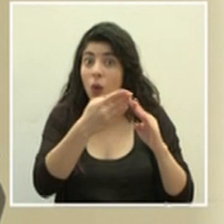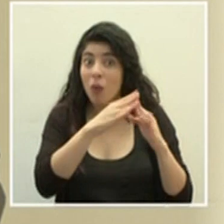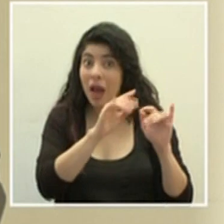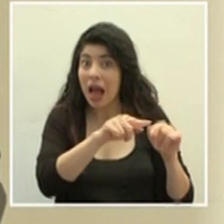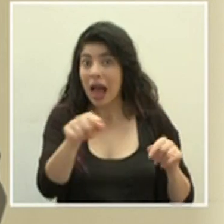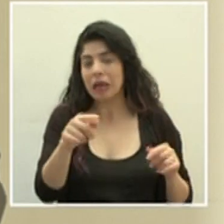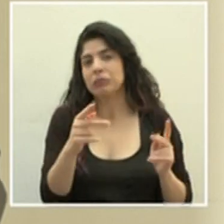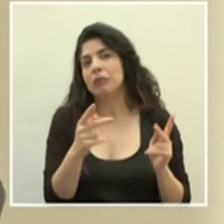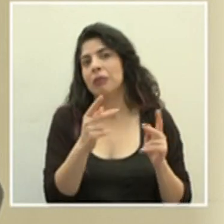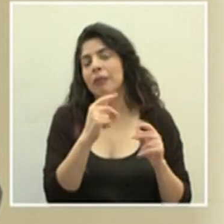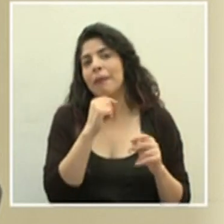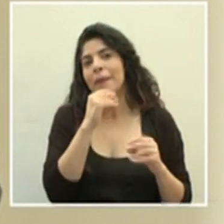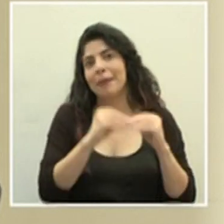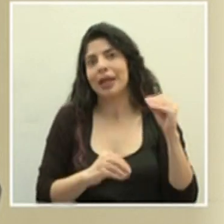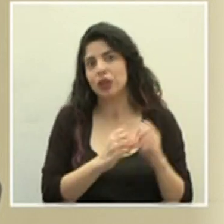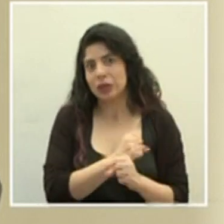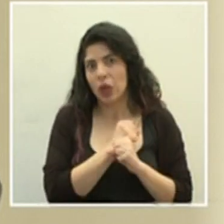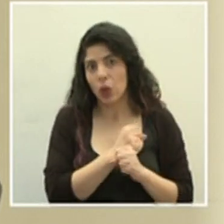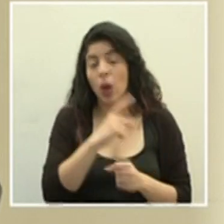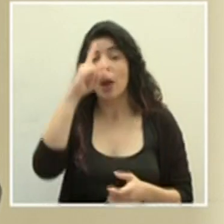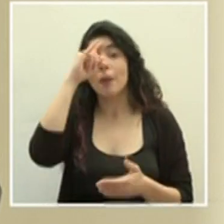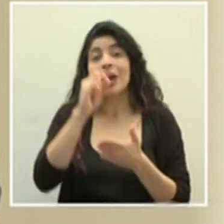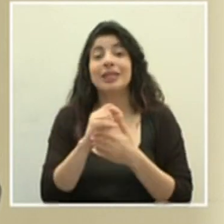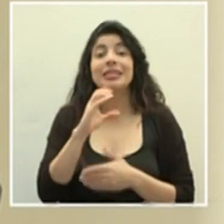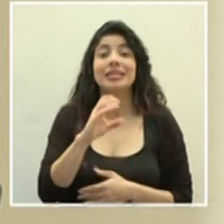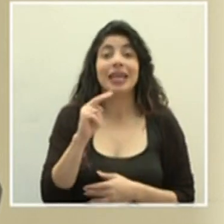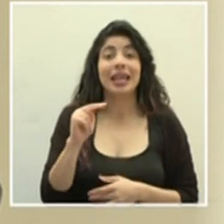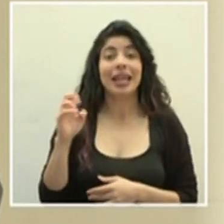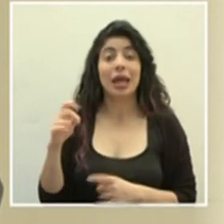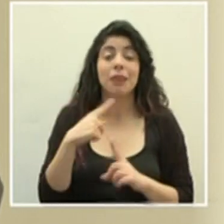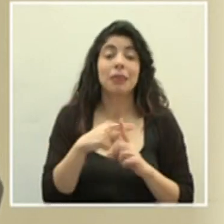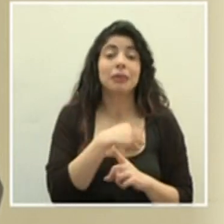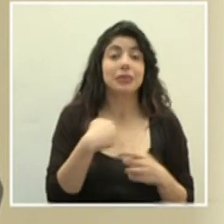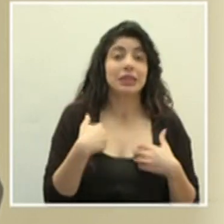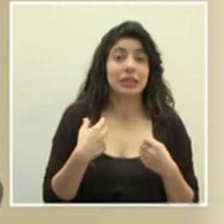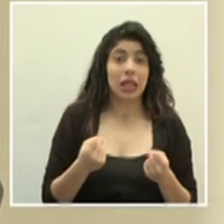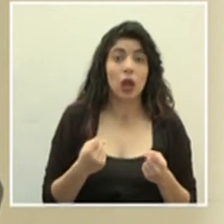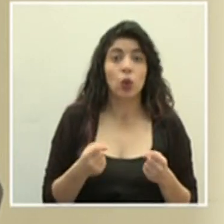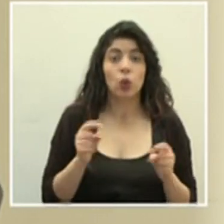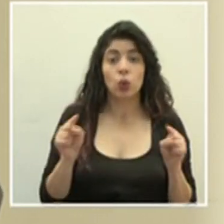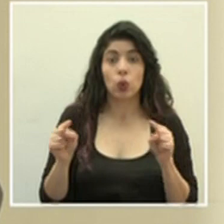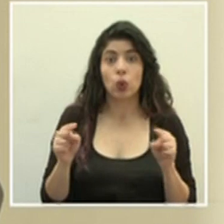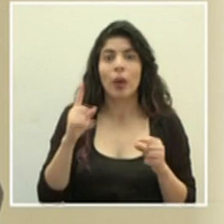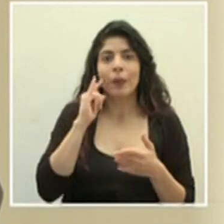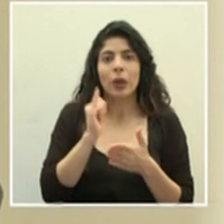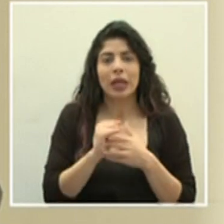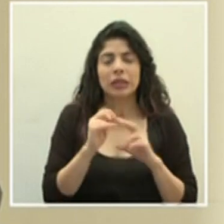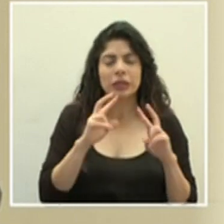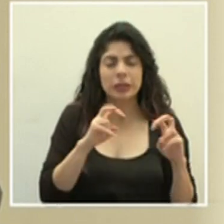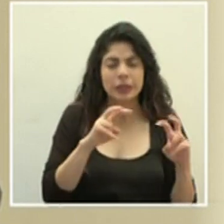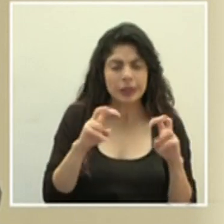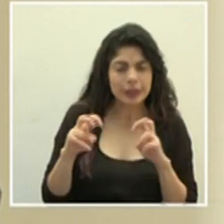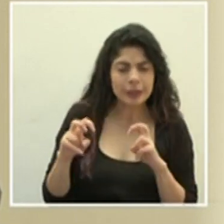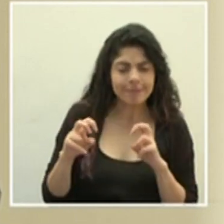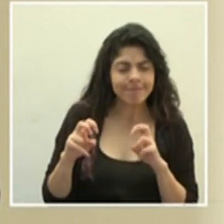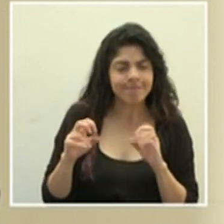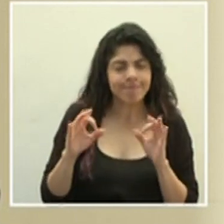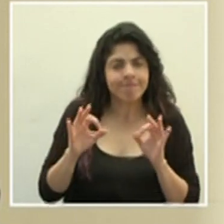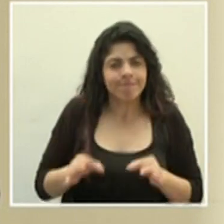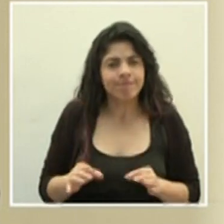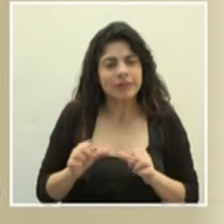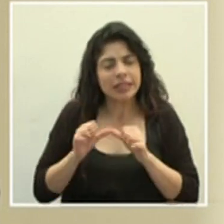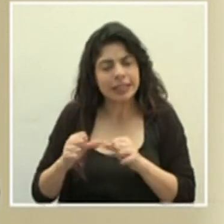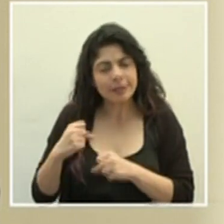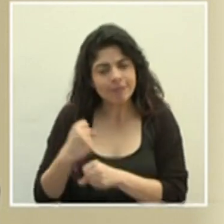comunidad. Por esa razón es que la CNE y el Ministerio de Salud valoramos y seguimos trabajando